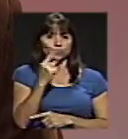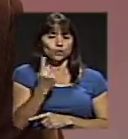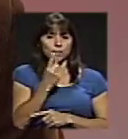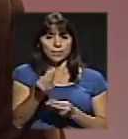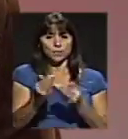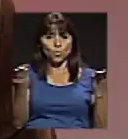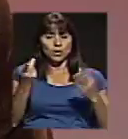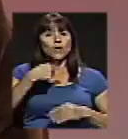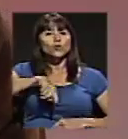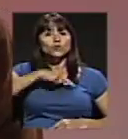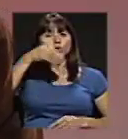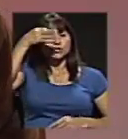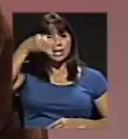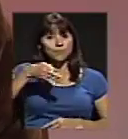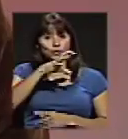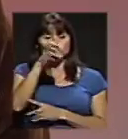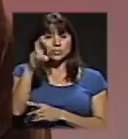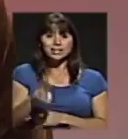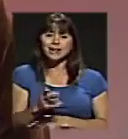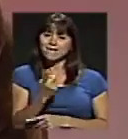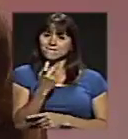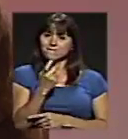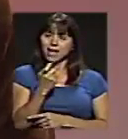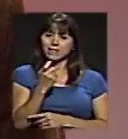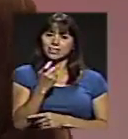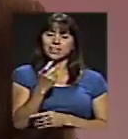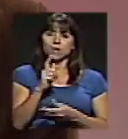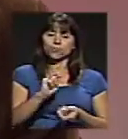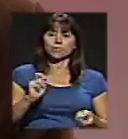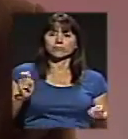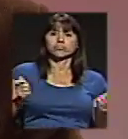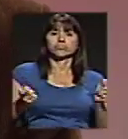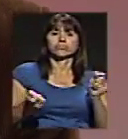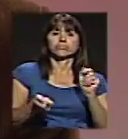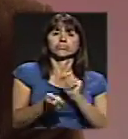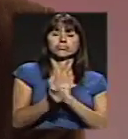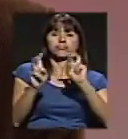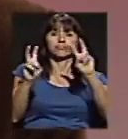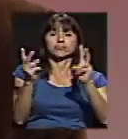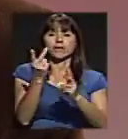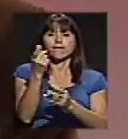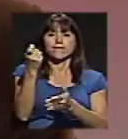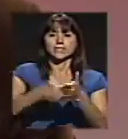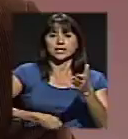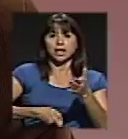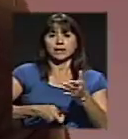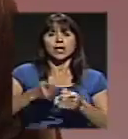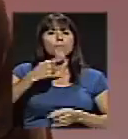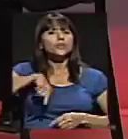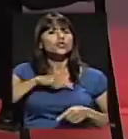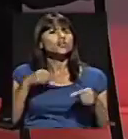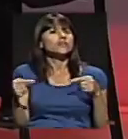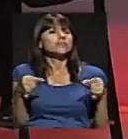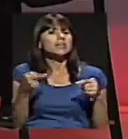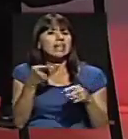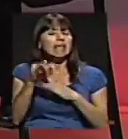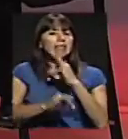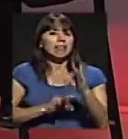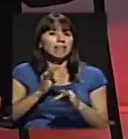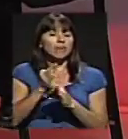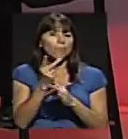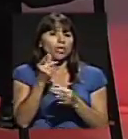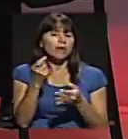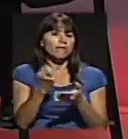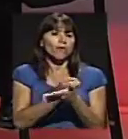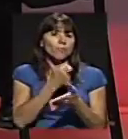creemos que en Costa Rica hace falta una reforma fiscal. Lo que hemos tenido discrepancias es sobre qué tipo de reforma fiscal. Aquí los